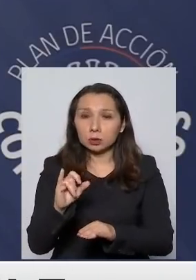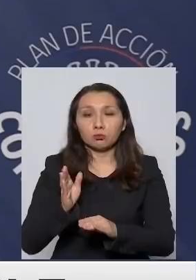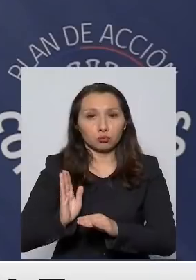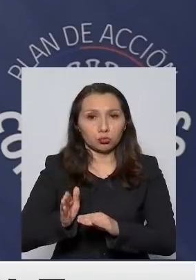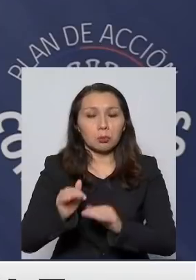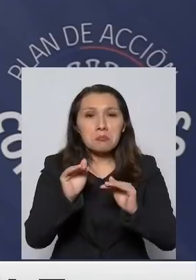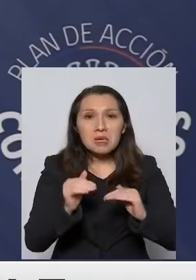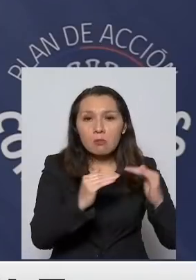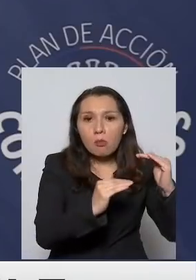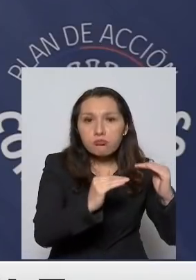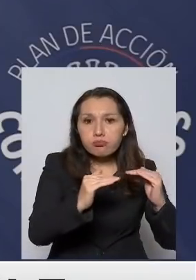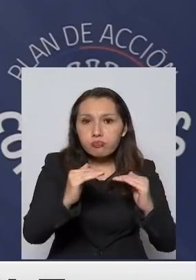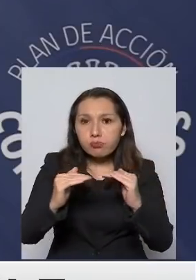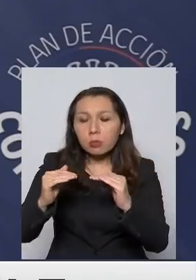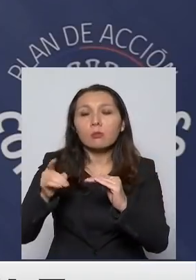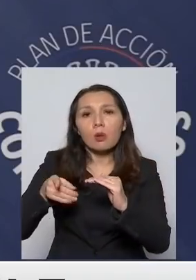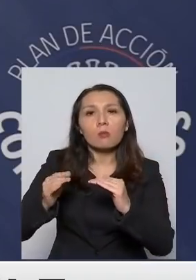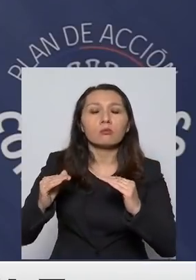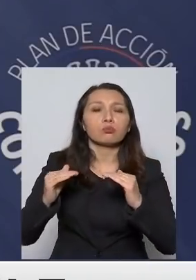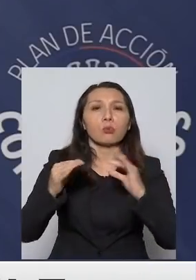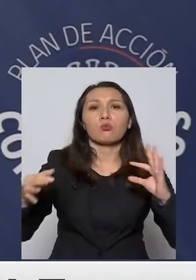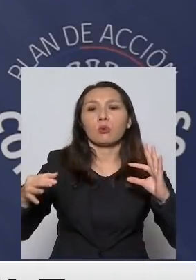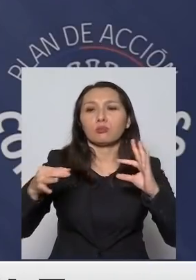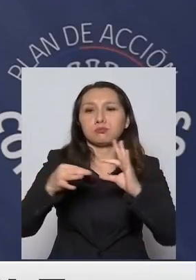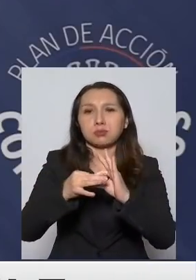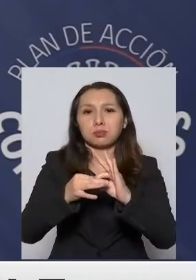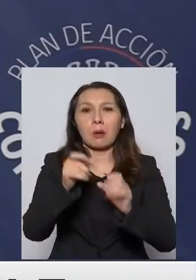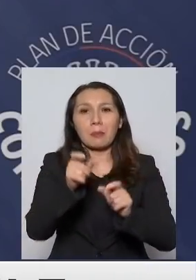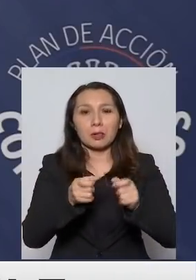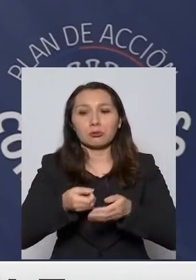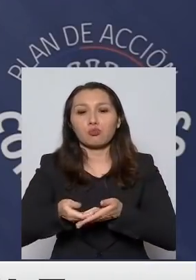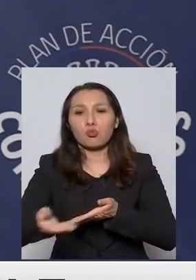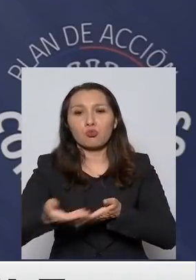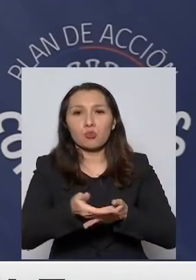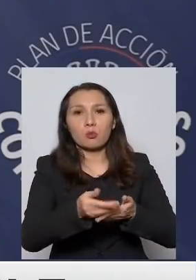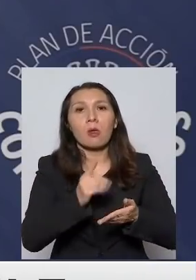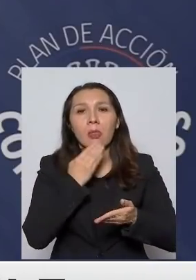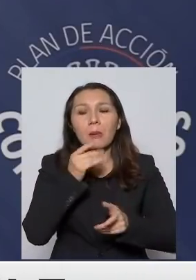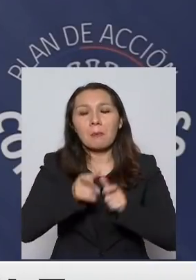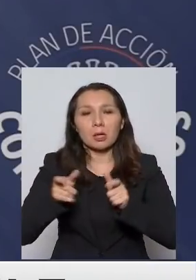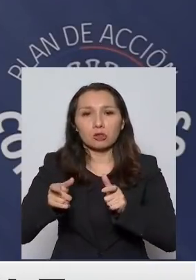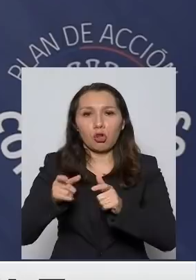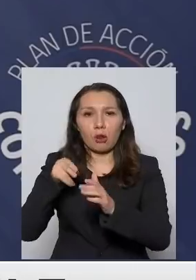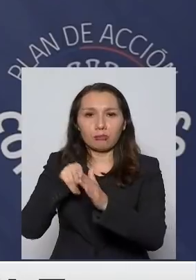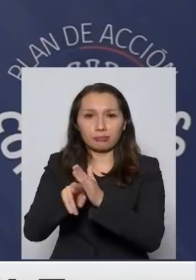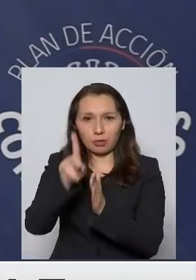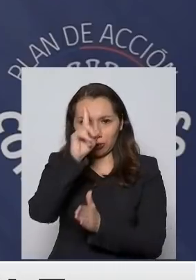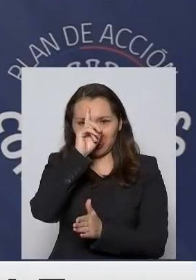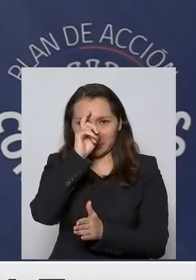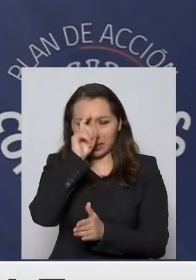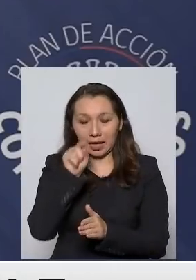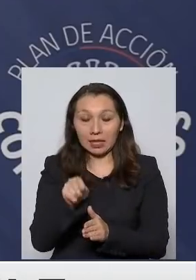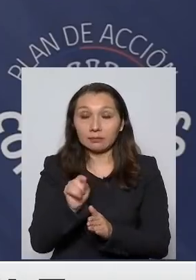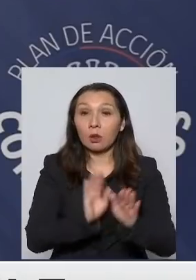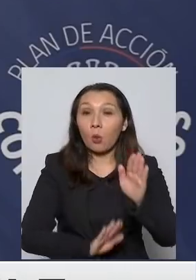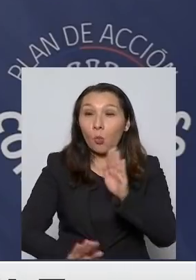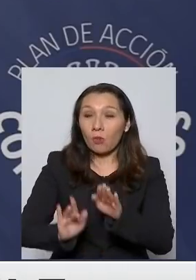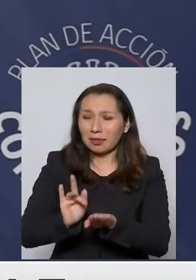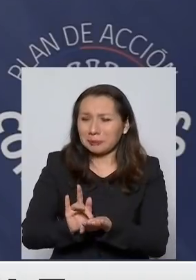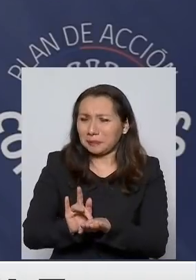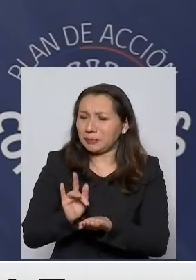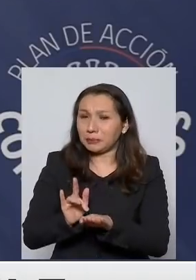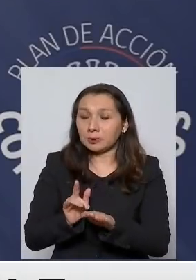porque existe obviamente directa relación entre los contagiados y los hospitalizados. En cuidados